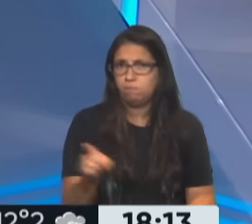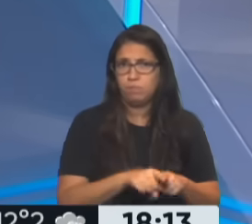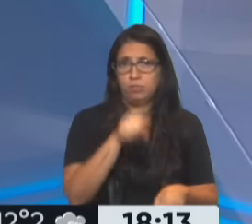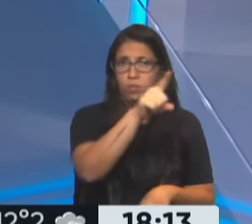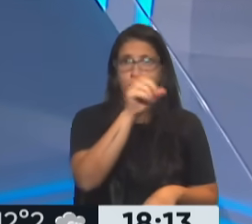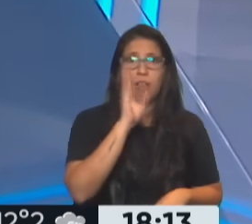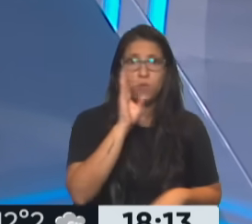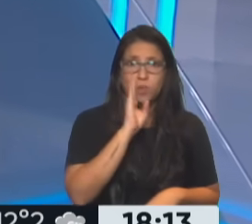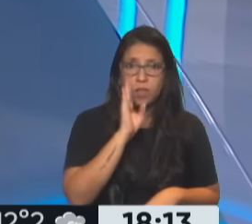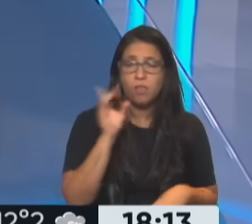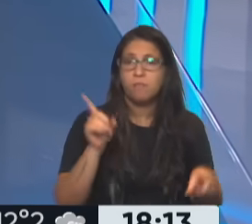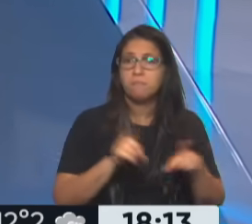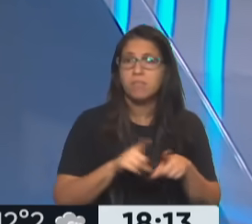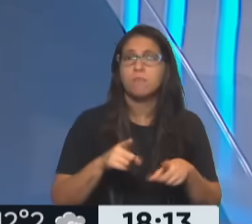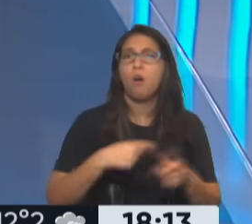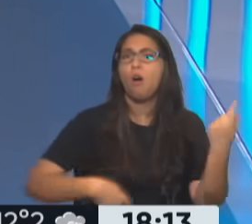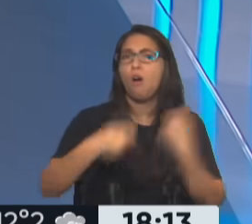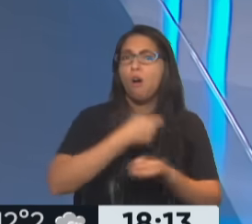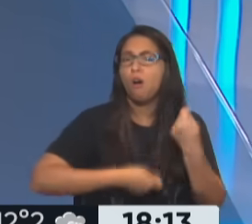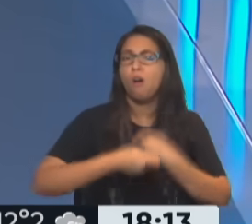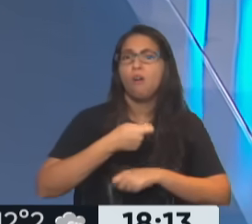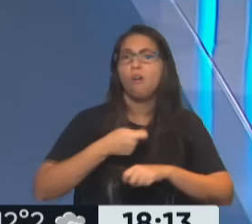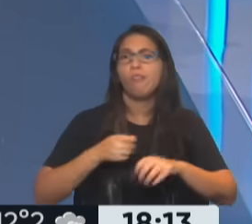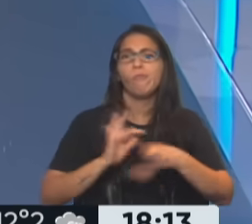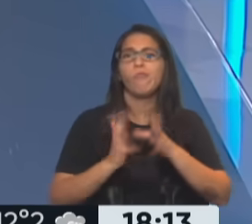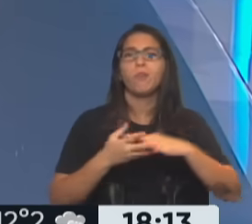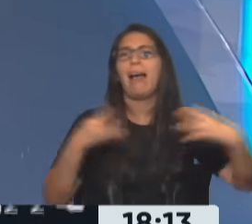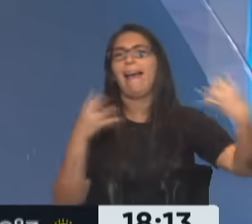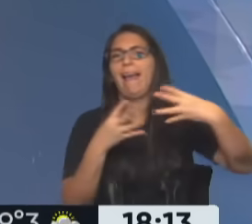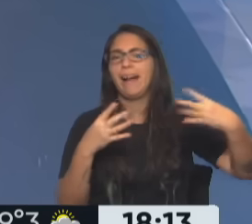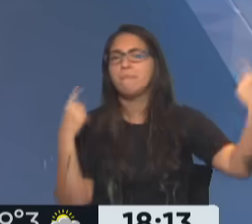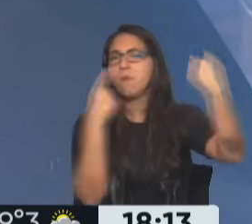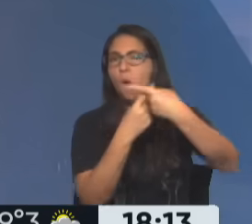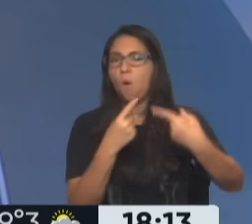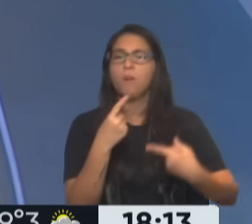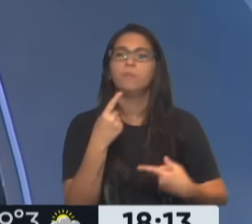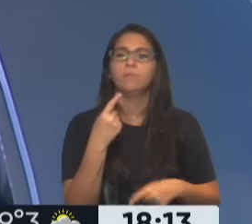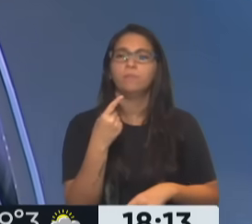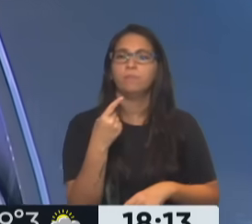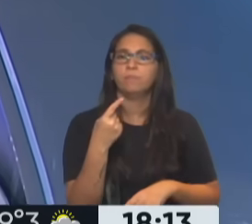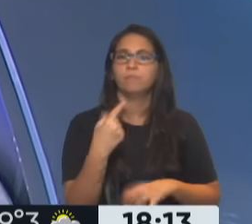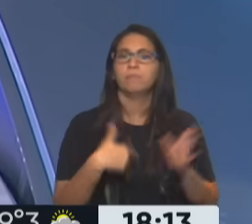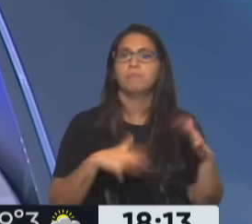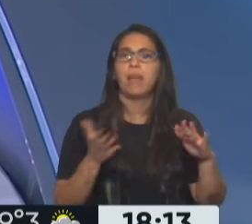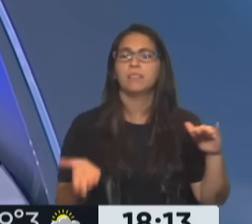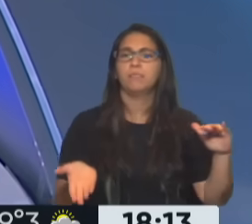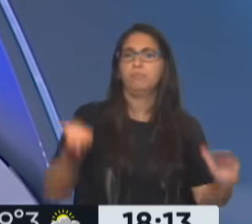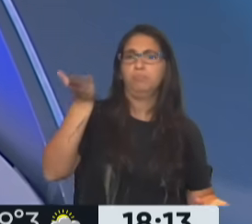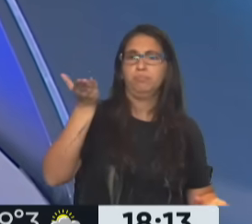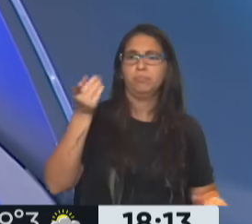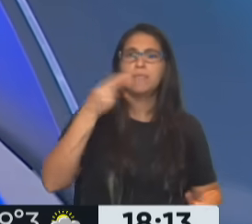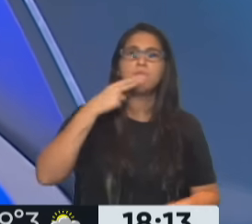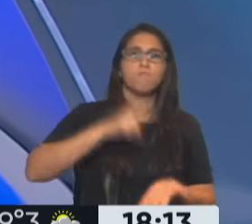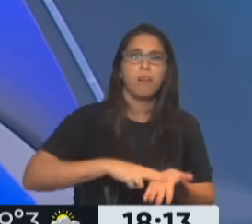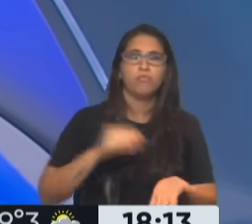Unidos, lo que ha pasado, de hecho, con la guerra comercial, como se la denominó, que se impusieron más